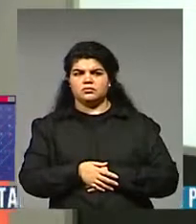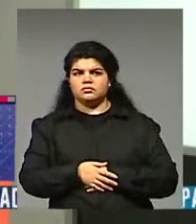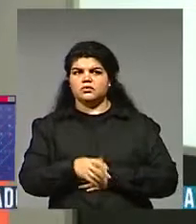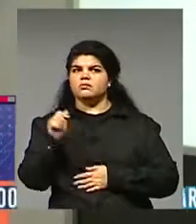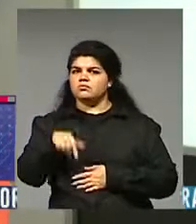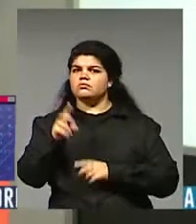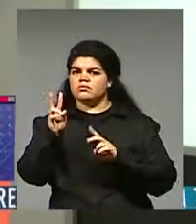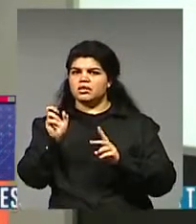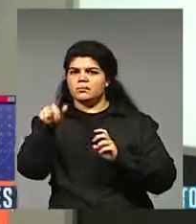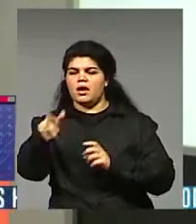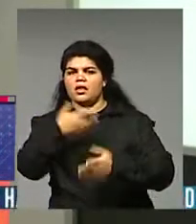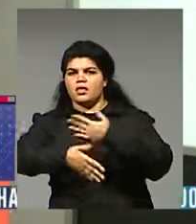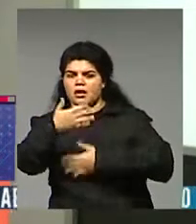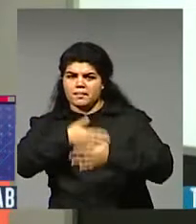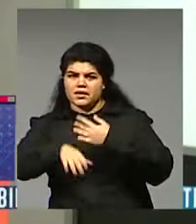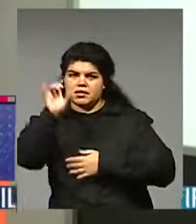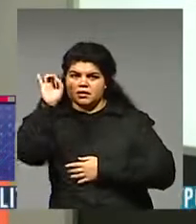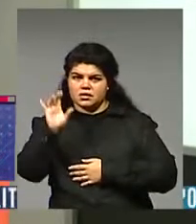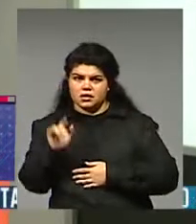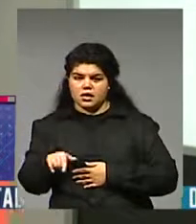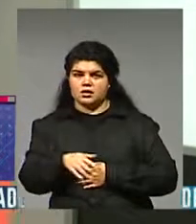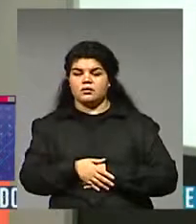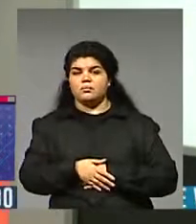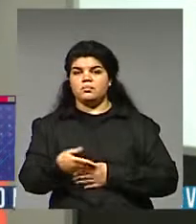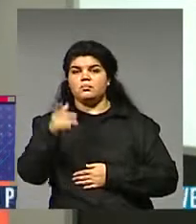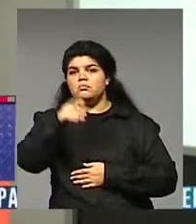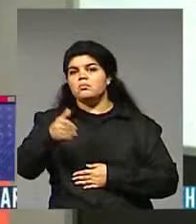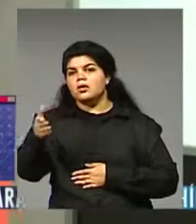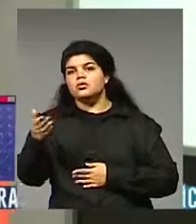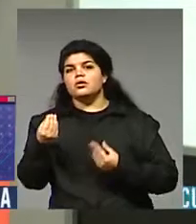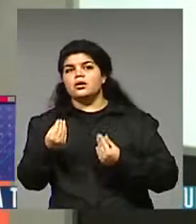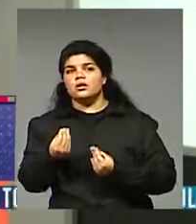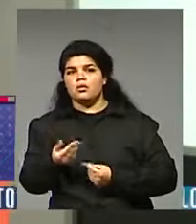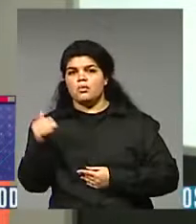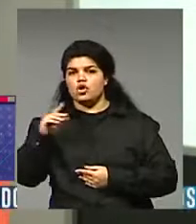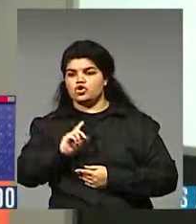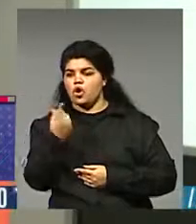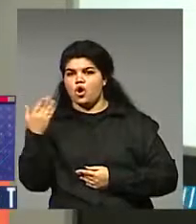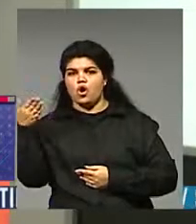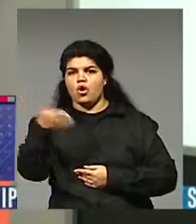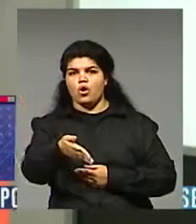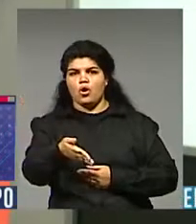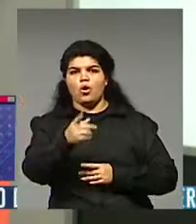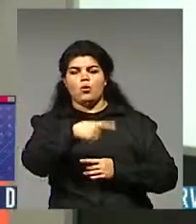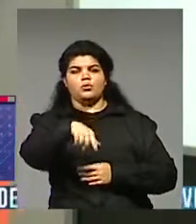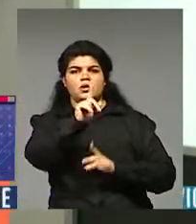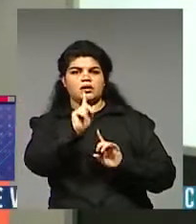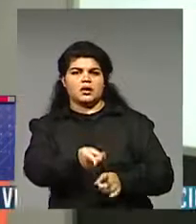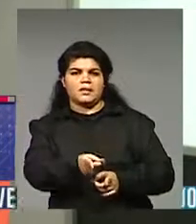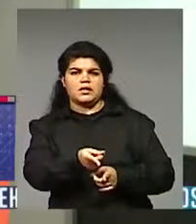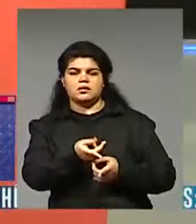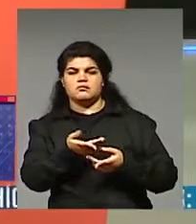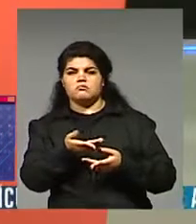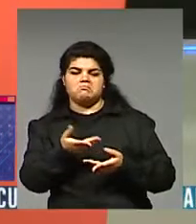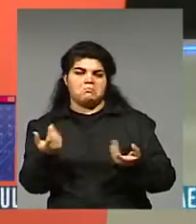para personas con discapacidad, ¿la gente llega por sus propios medios, digo, o también tienen algún tipo de